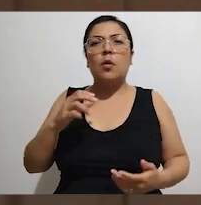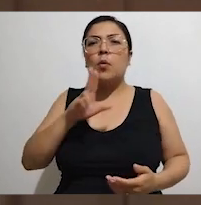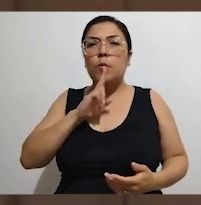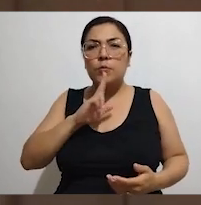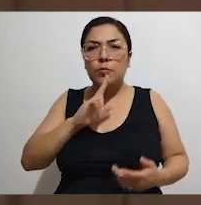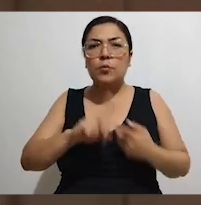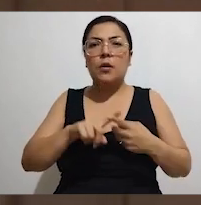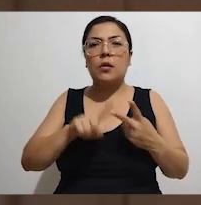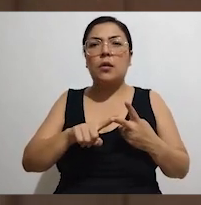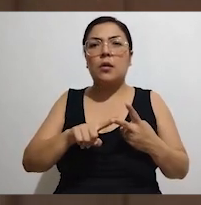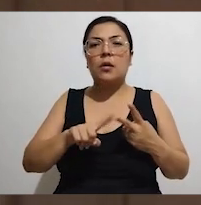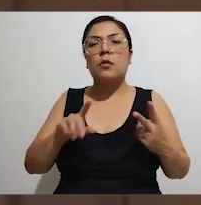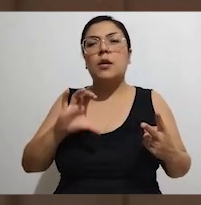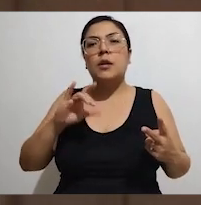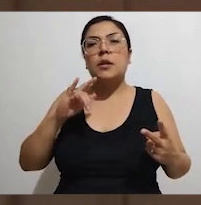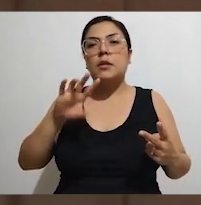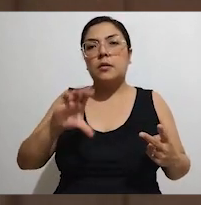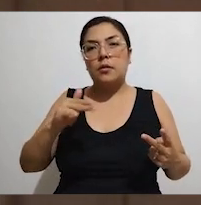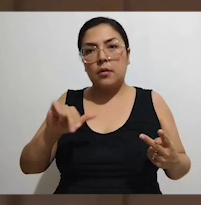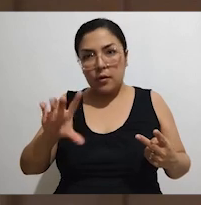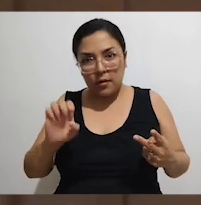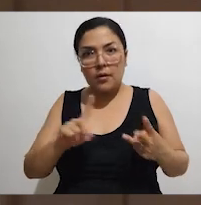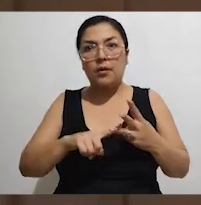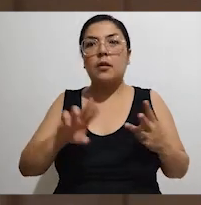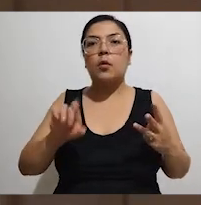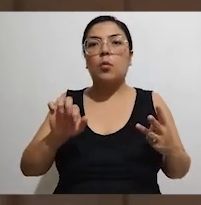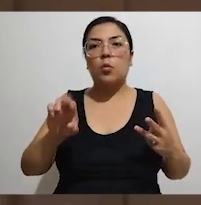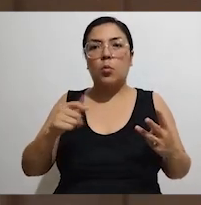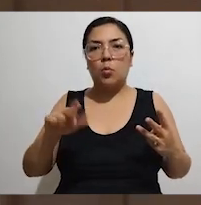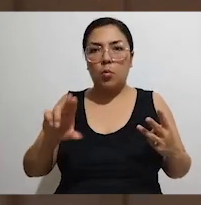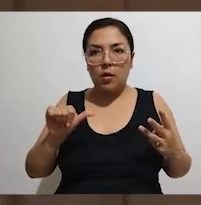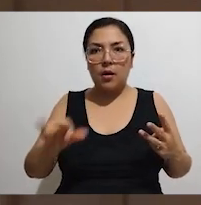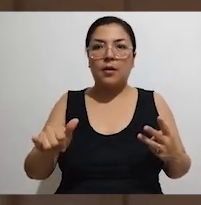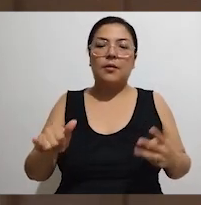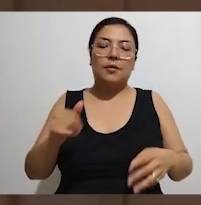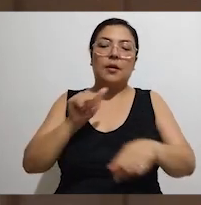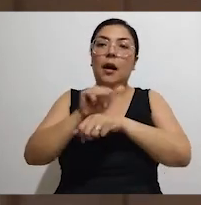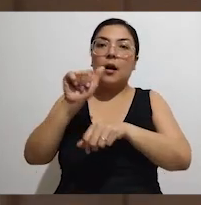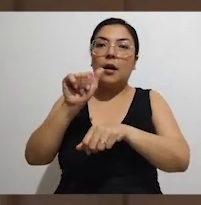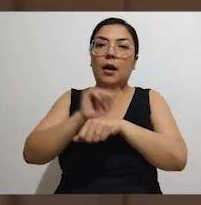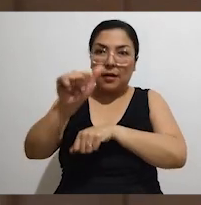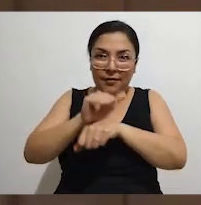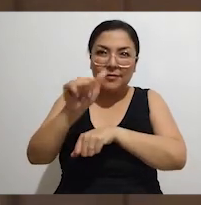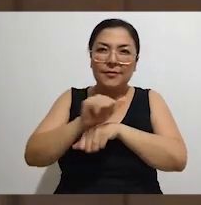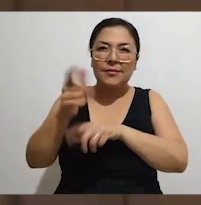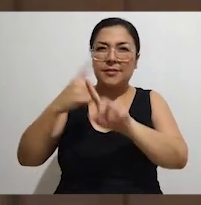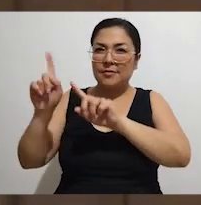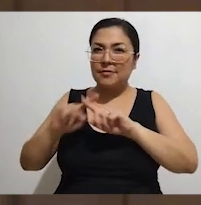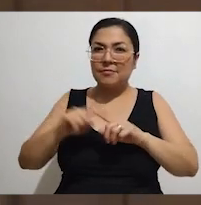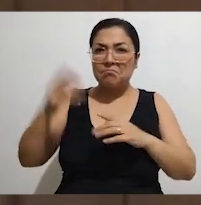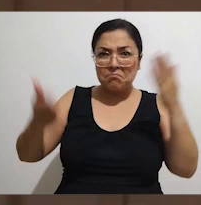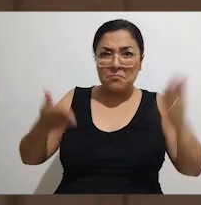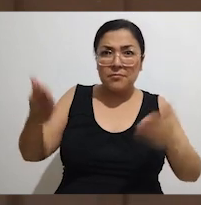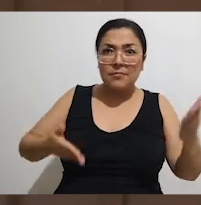República Dominicana, Chile, Perú, Haití, Uruguay, Argentina, que estuvieron aquí con nosotros. Y de hecho, cuando digo que estuvieron